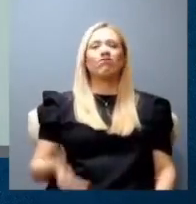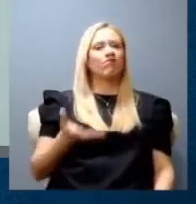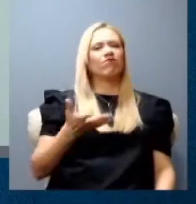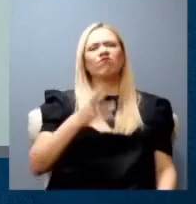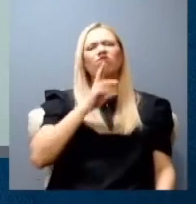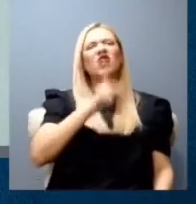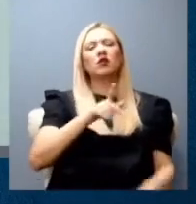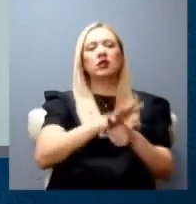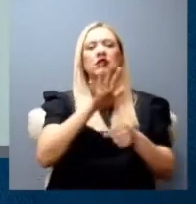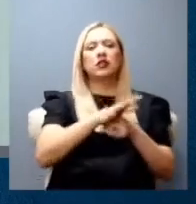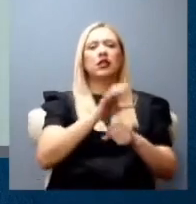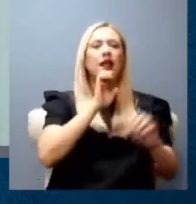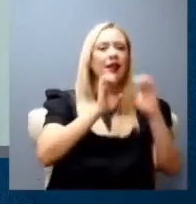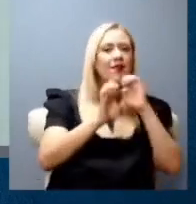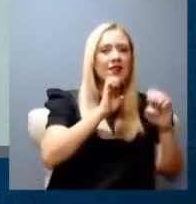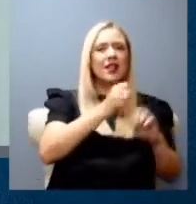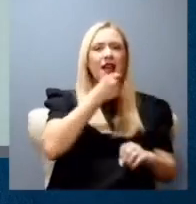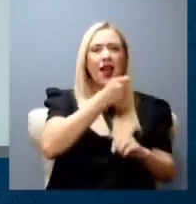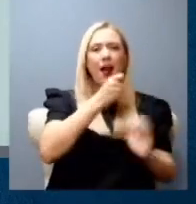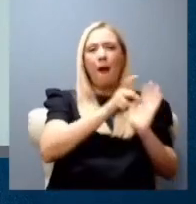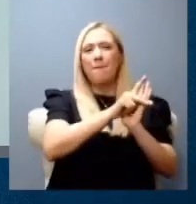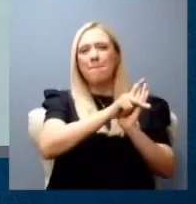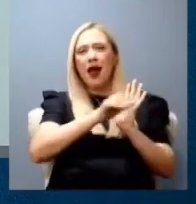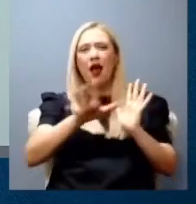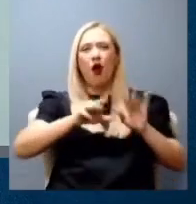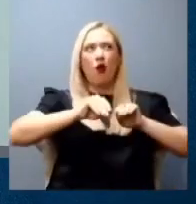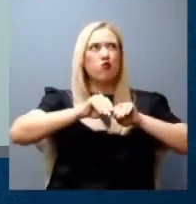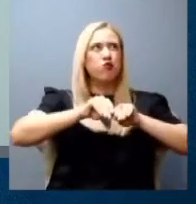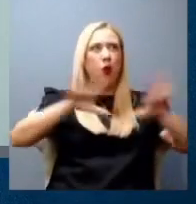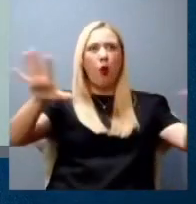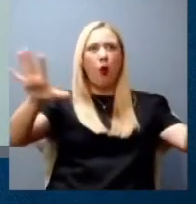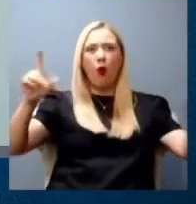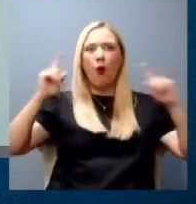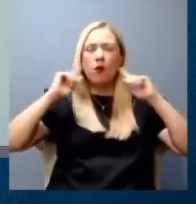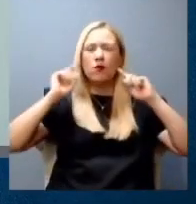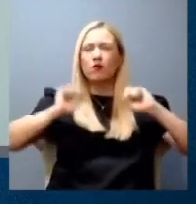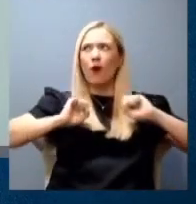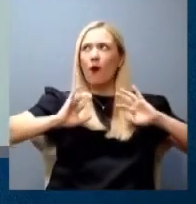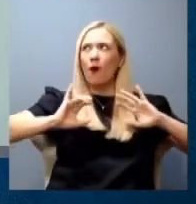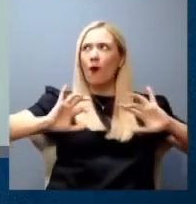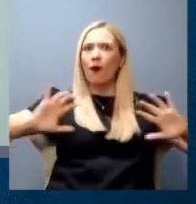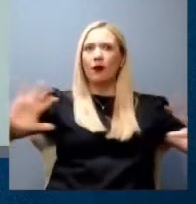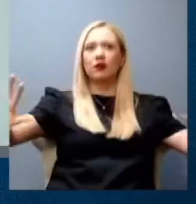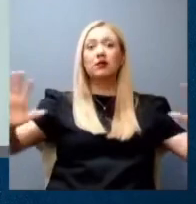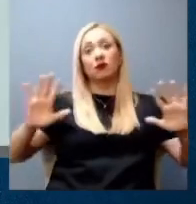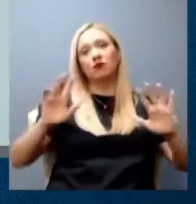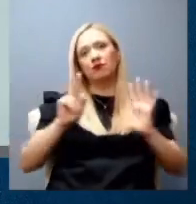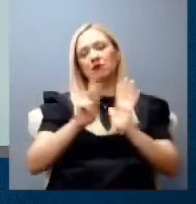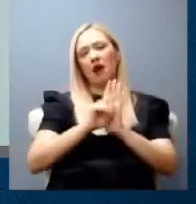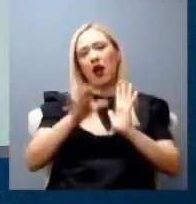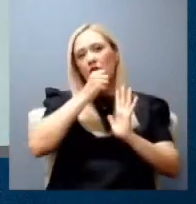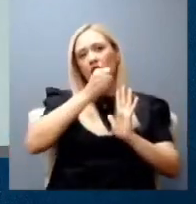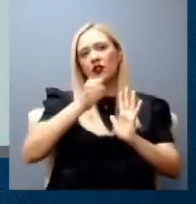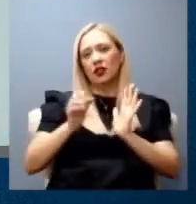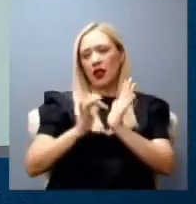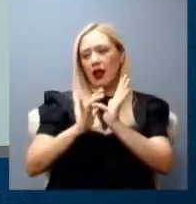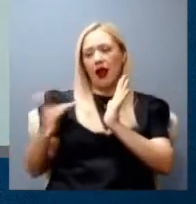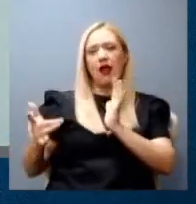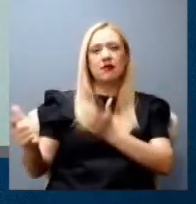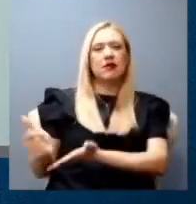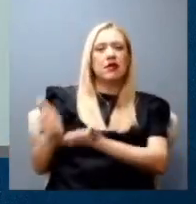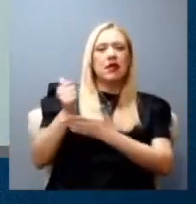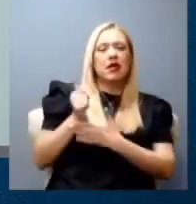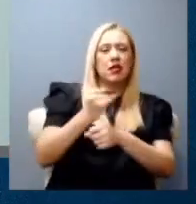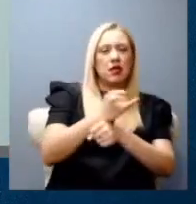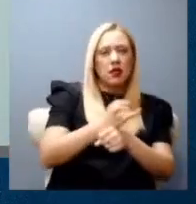reportajes o la utilización de reportajes periodísticos. De ahí también que los periodistas sean muy importantes en la investigación y documentación